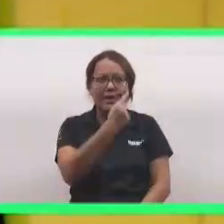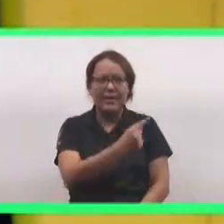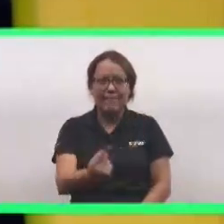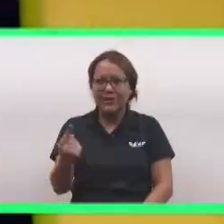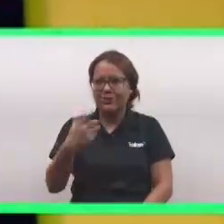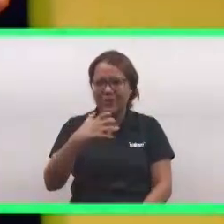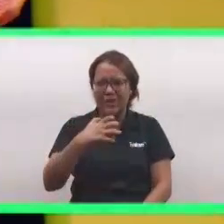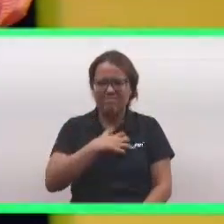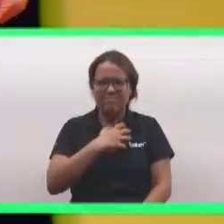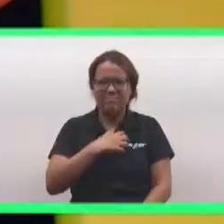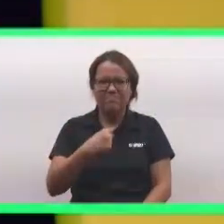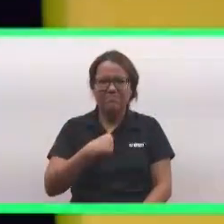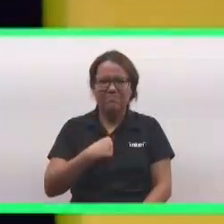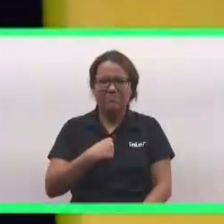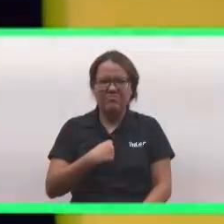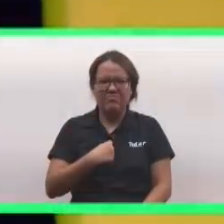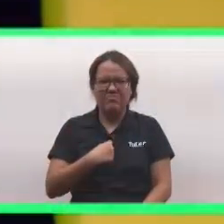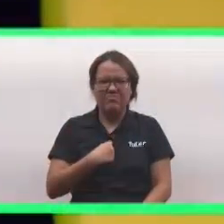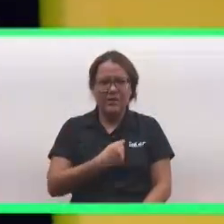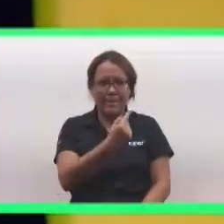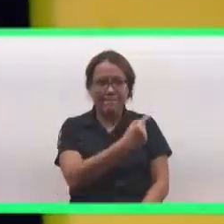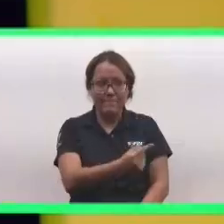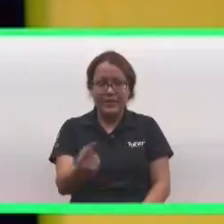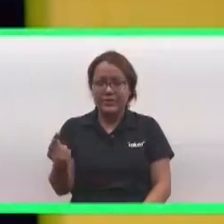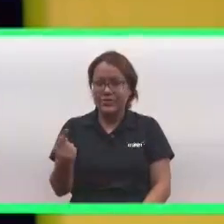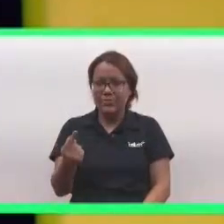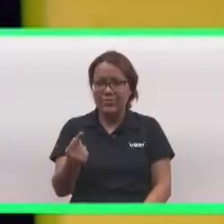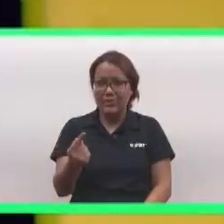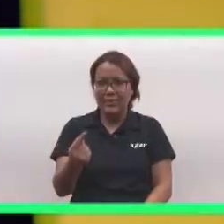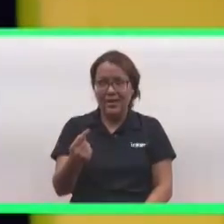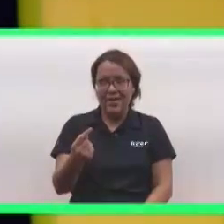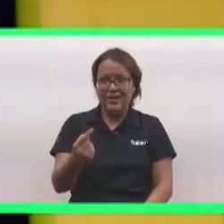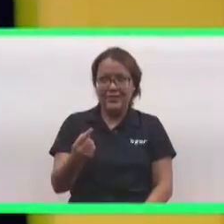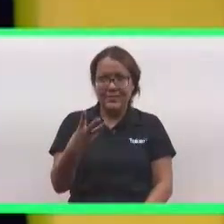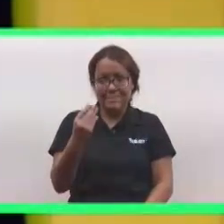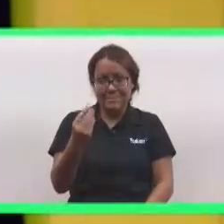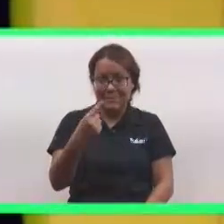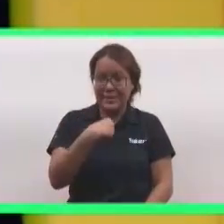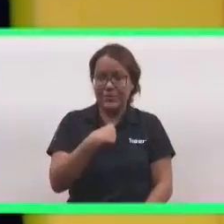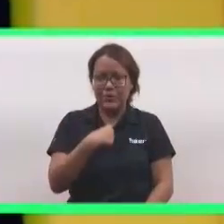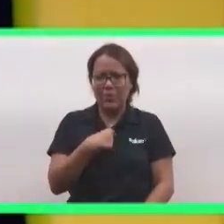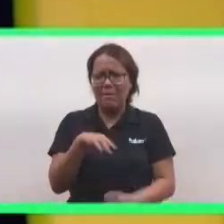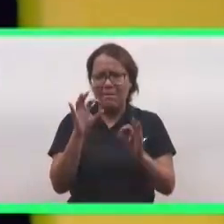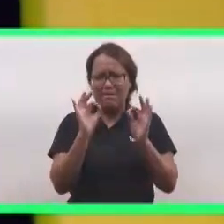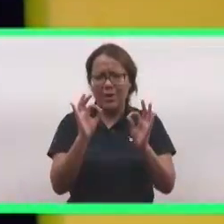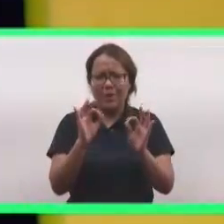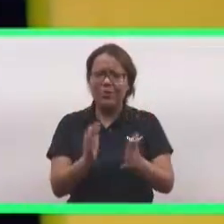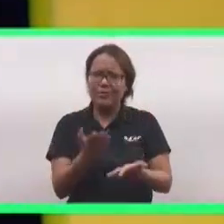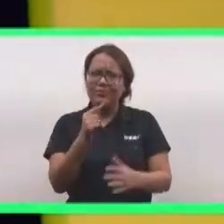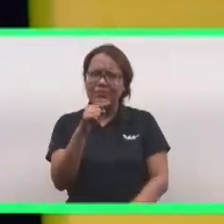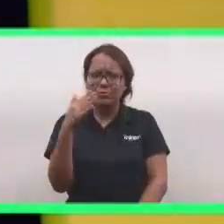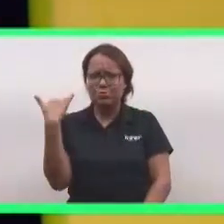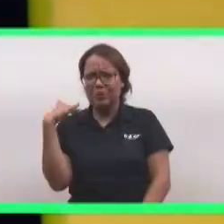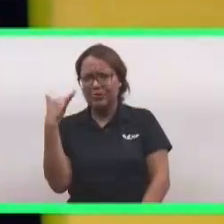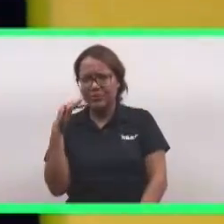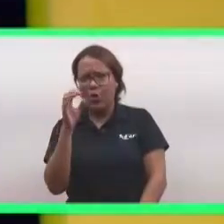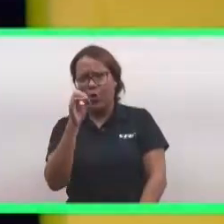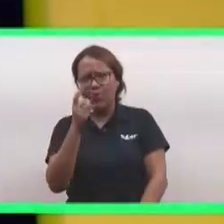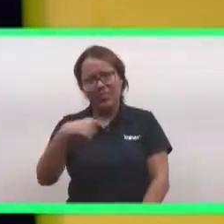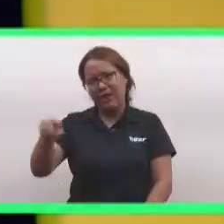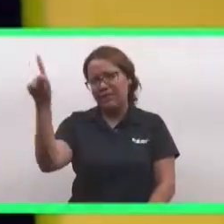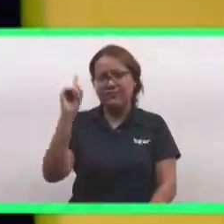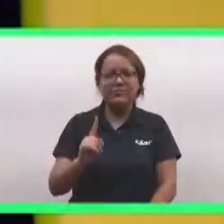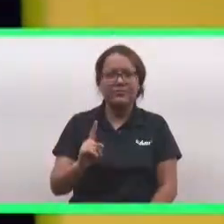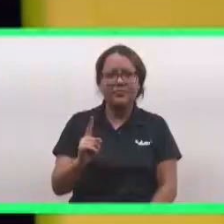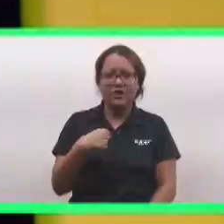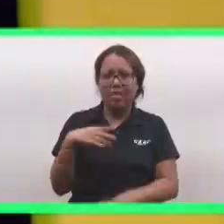Y ¿sabes qué le dije? Yo prefiero que me tengan miedo a que me tengan lástima. O te acostumbras o te vas. No, yo no voy a discutir con un pulgoso, jamás.